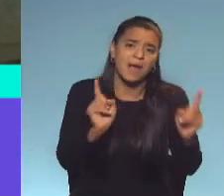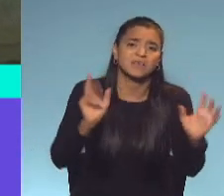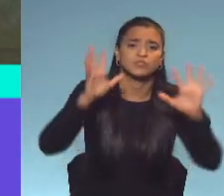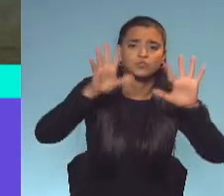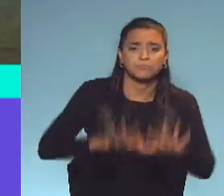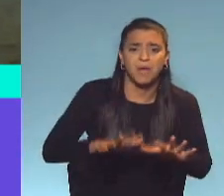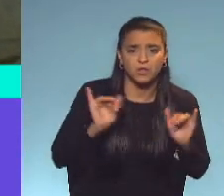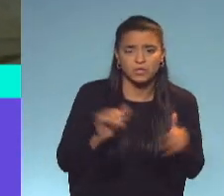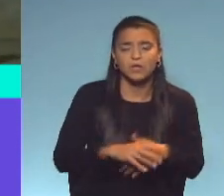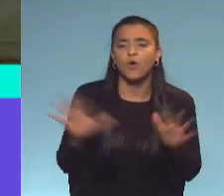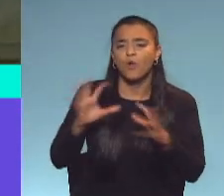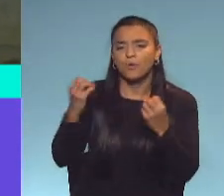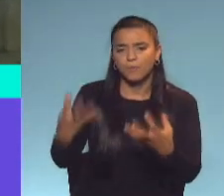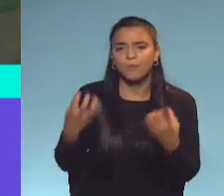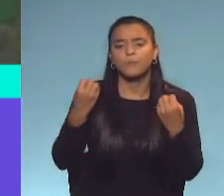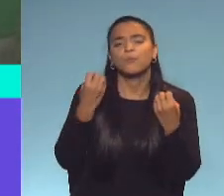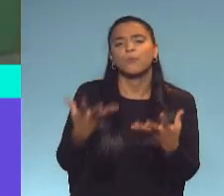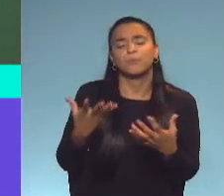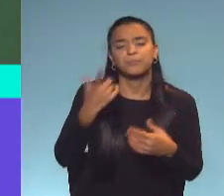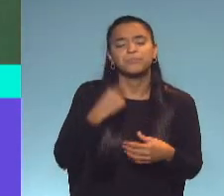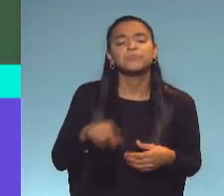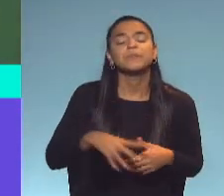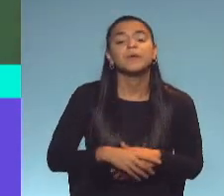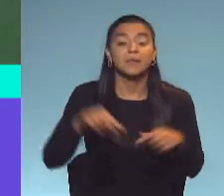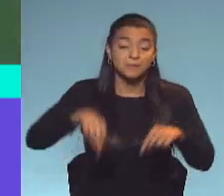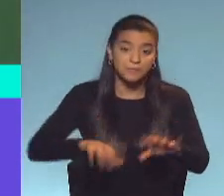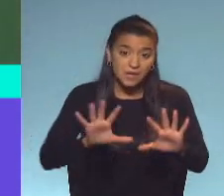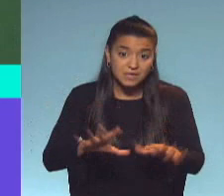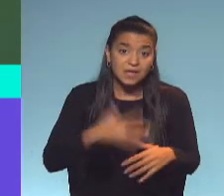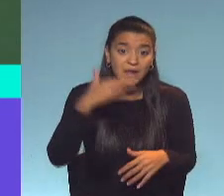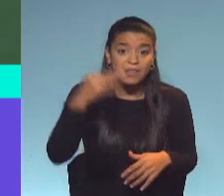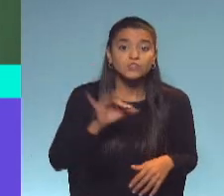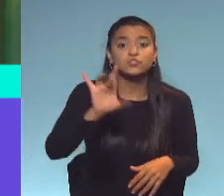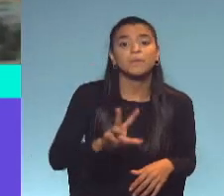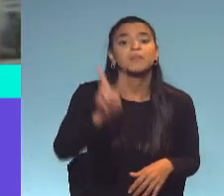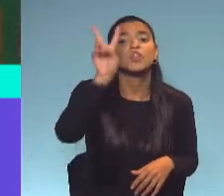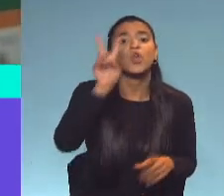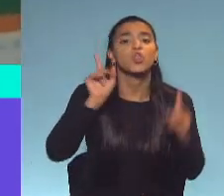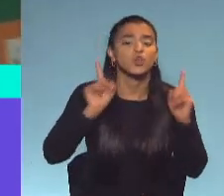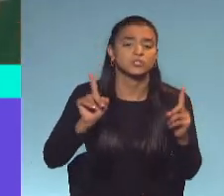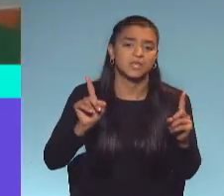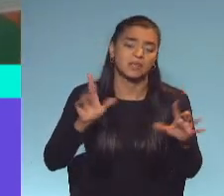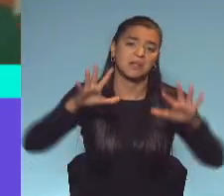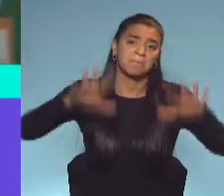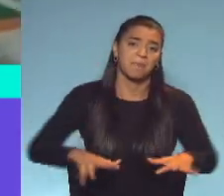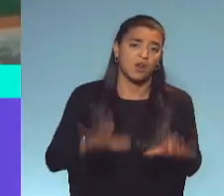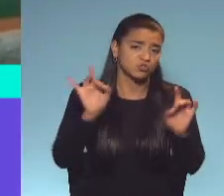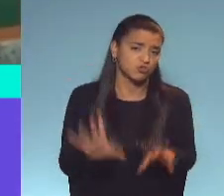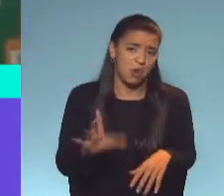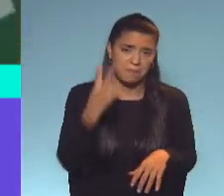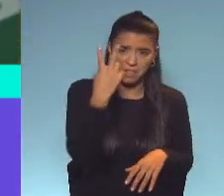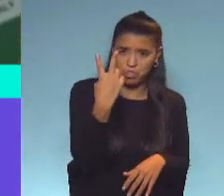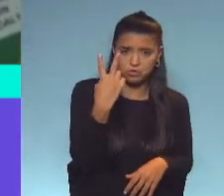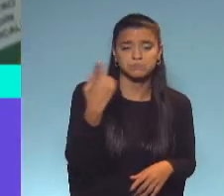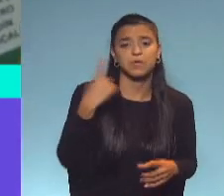escuela? Bueno, ¿cómo está, Florencia? En nuestro caso, la realidad es que hay solo dos docentes que se están adhiriendo al paro, pero